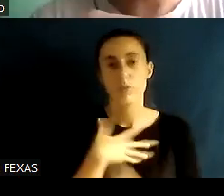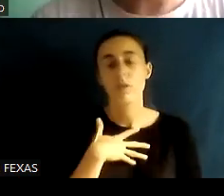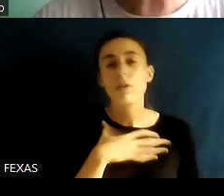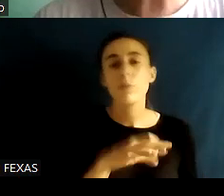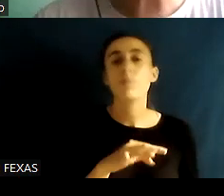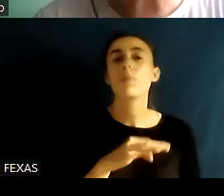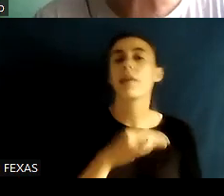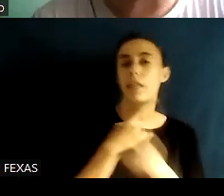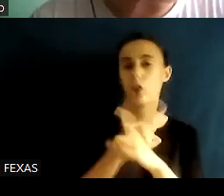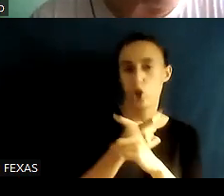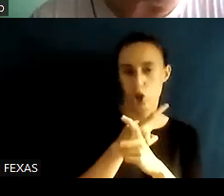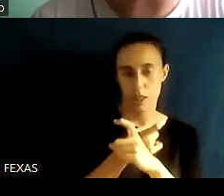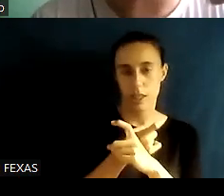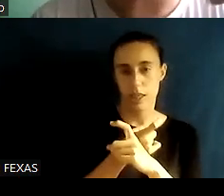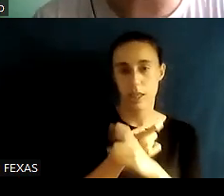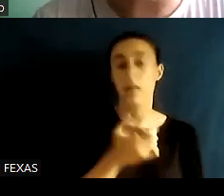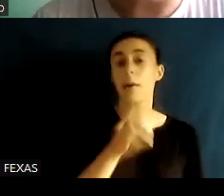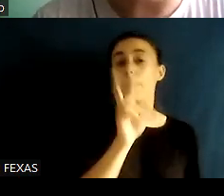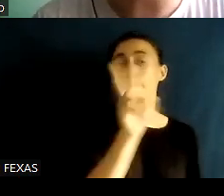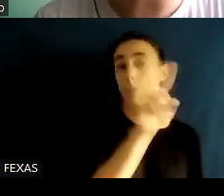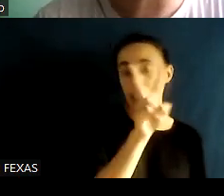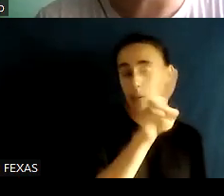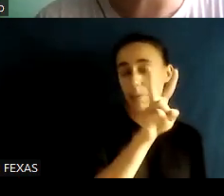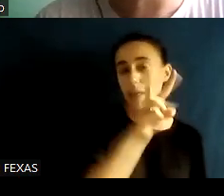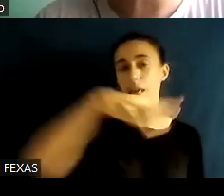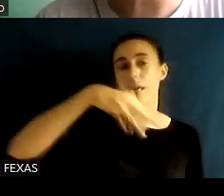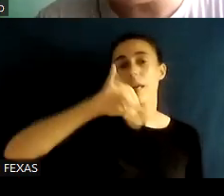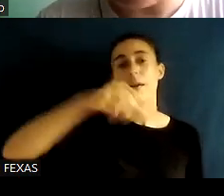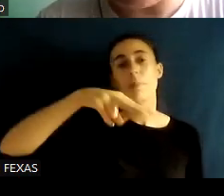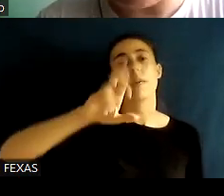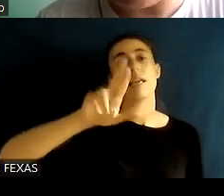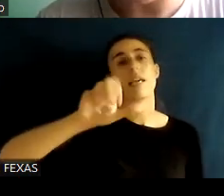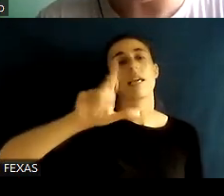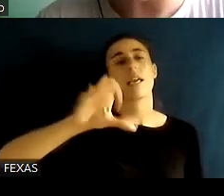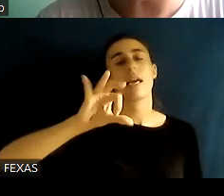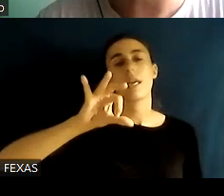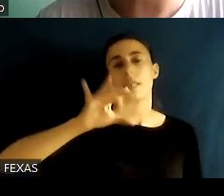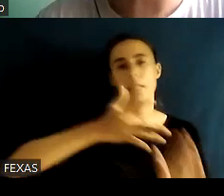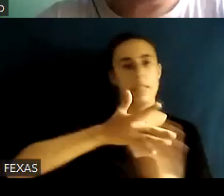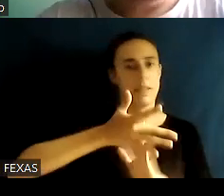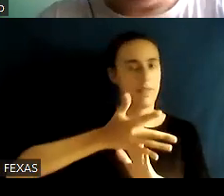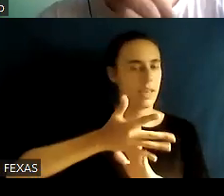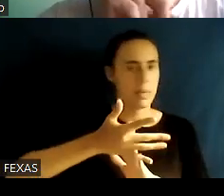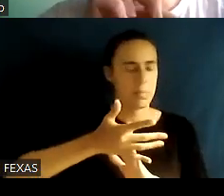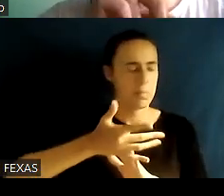toxicidad. Normalmente, en el caso de las vitaminas, de los minerales y demás, el margen terapéutico es muy amplio. Es decir, si damos una